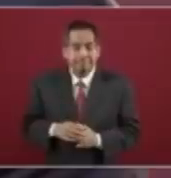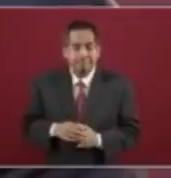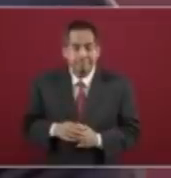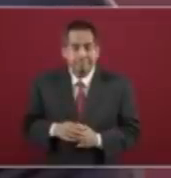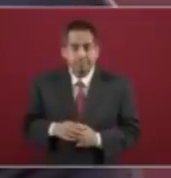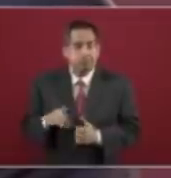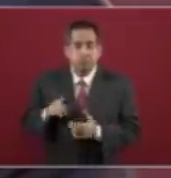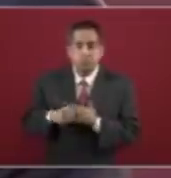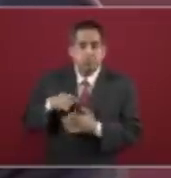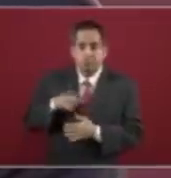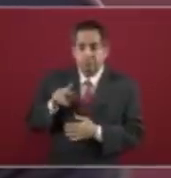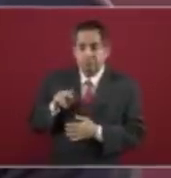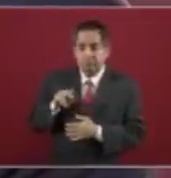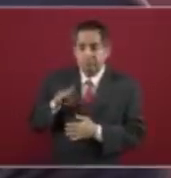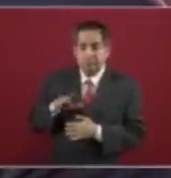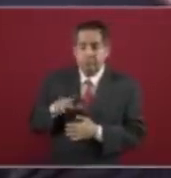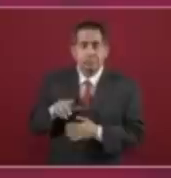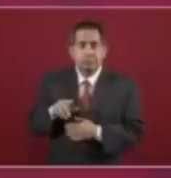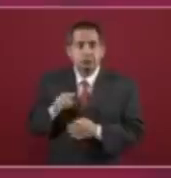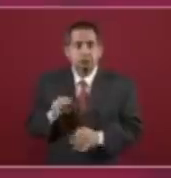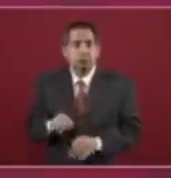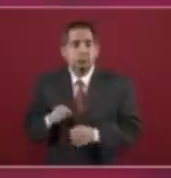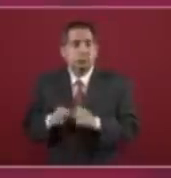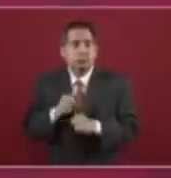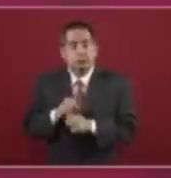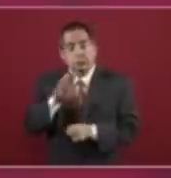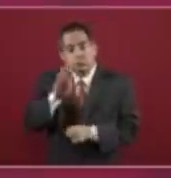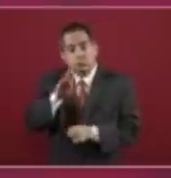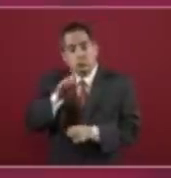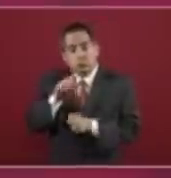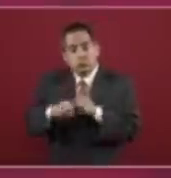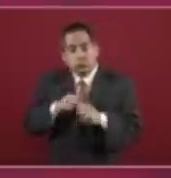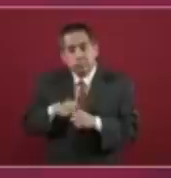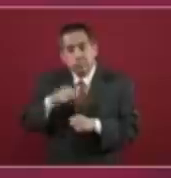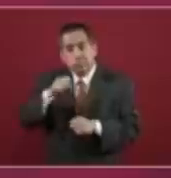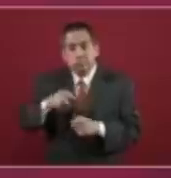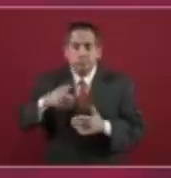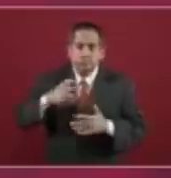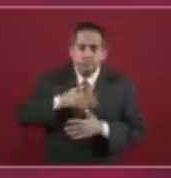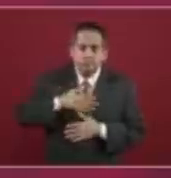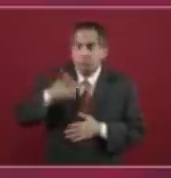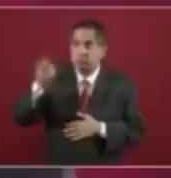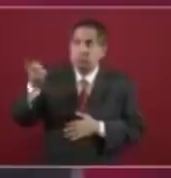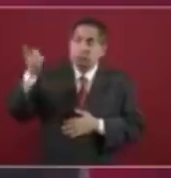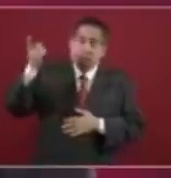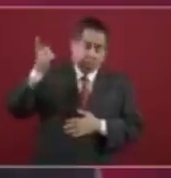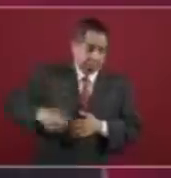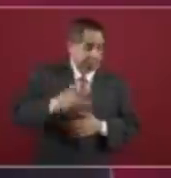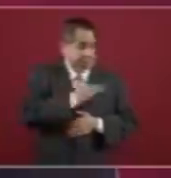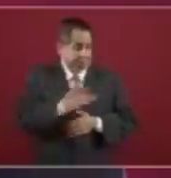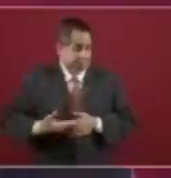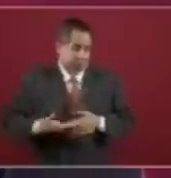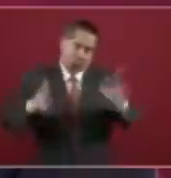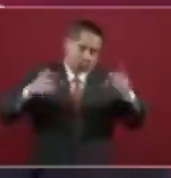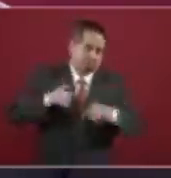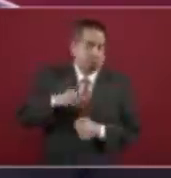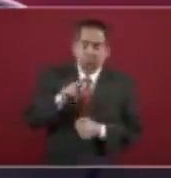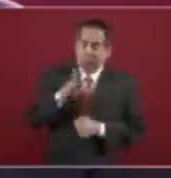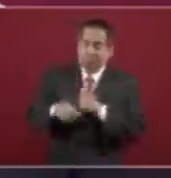porque no tengo 85, tengo 90, pero como ya es un decreto presidencial, ya tengo 85,